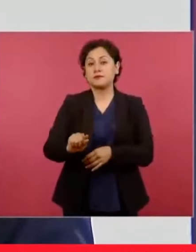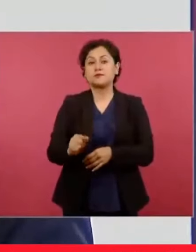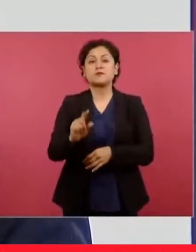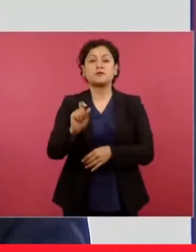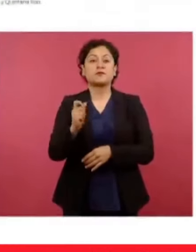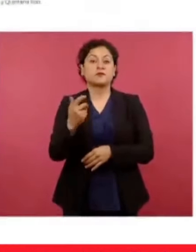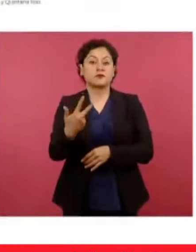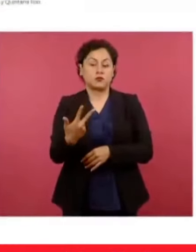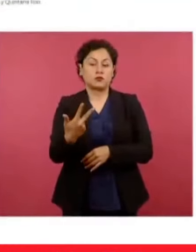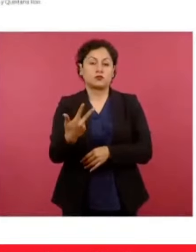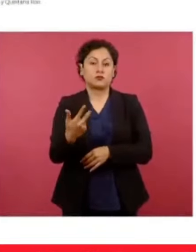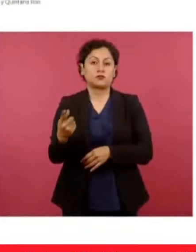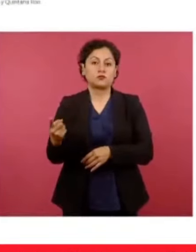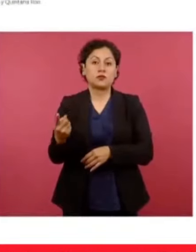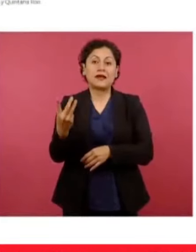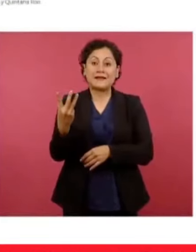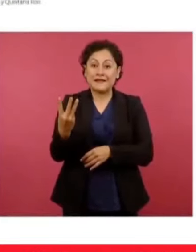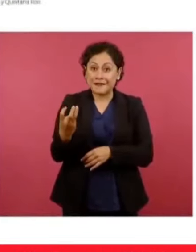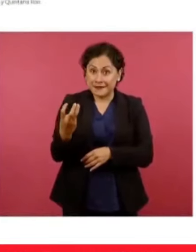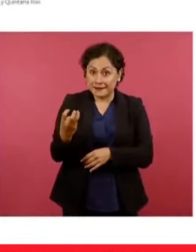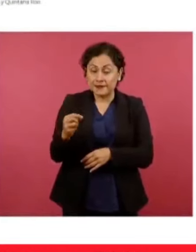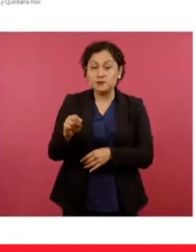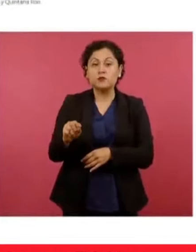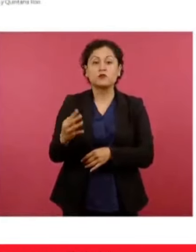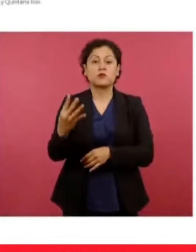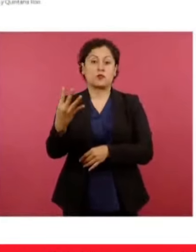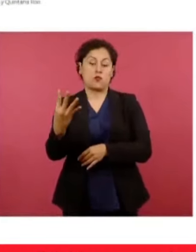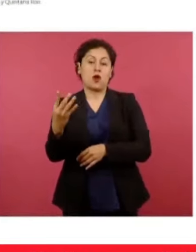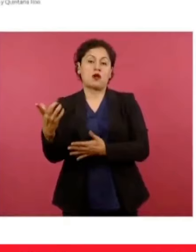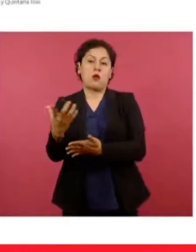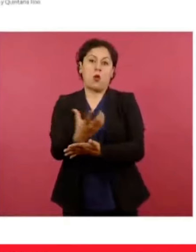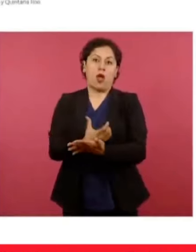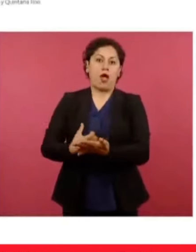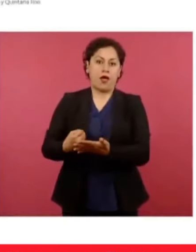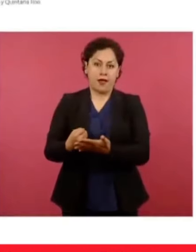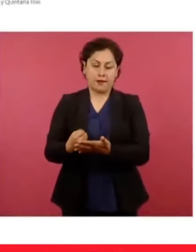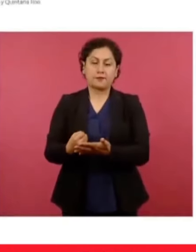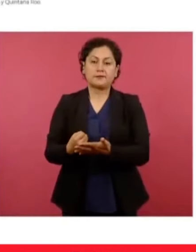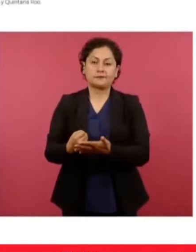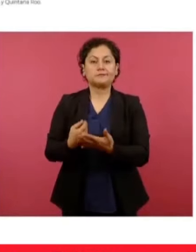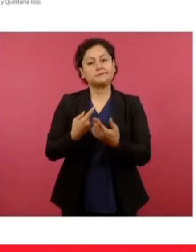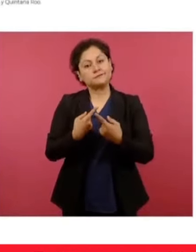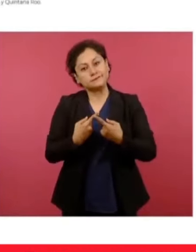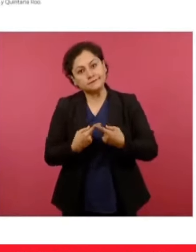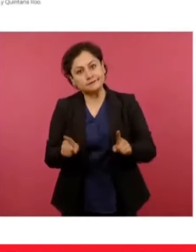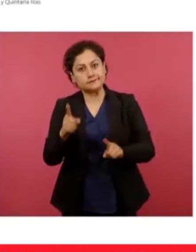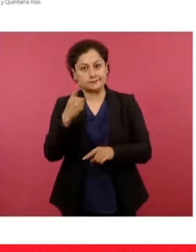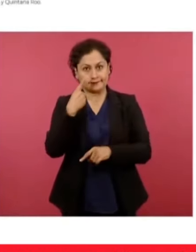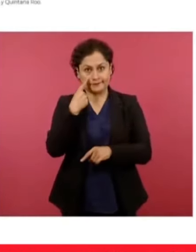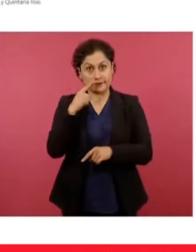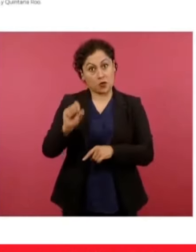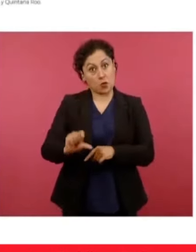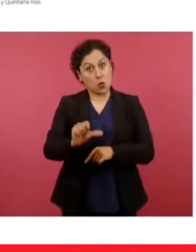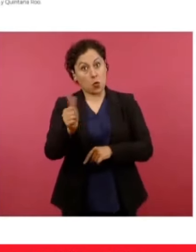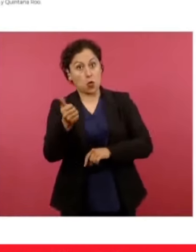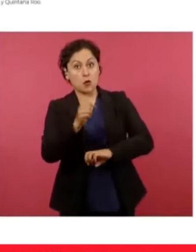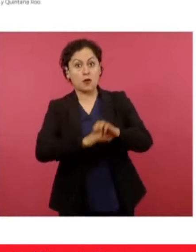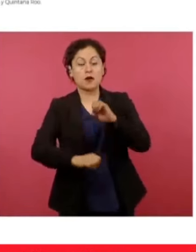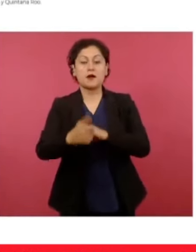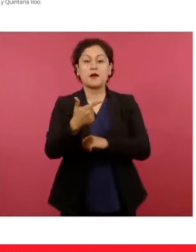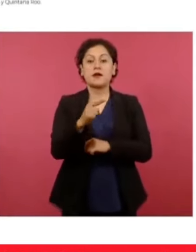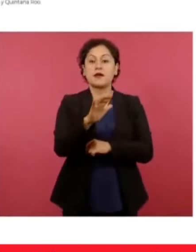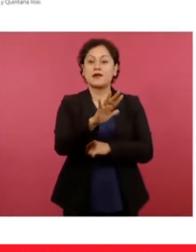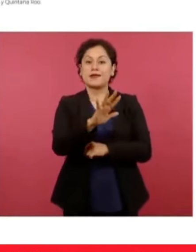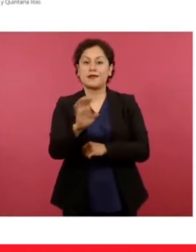centavos 3 pesos con4 centavos de ganancia a diferencia por ejemplo de g500 servicio Río